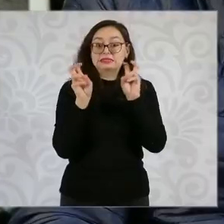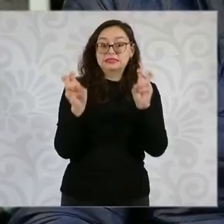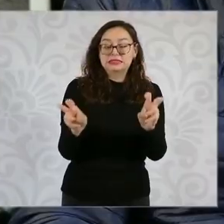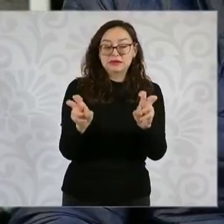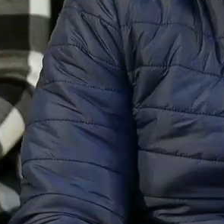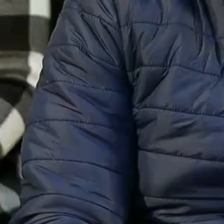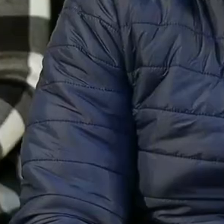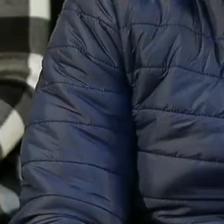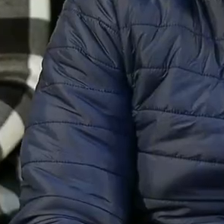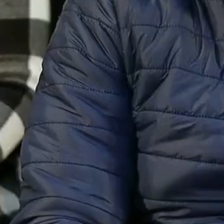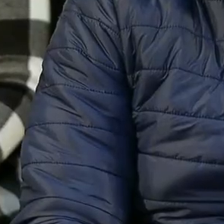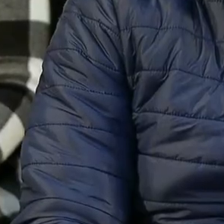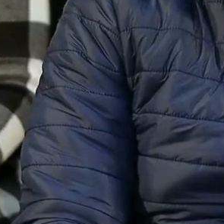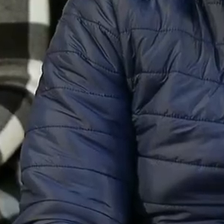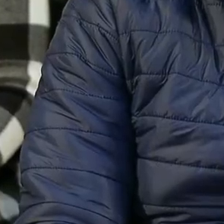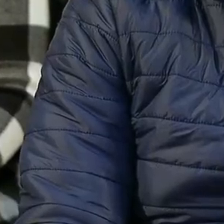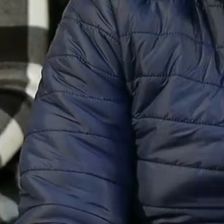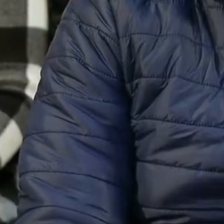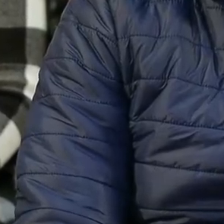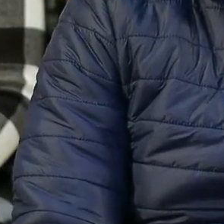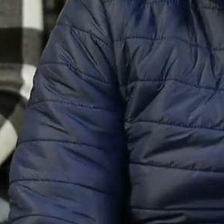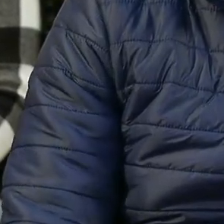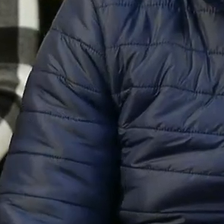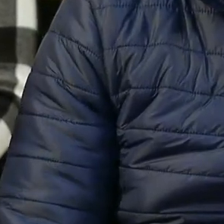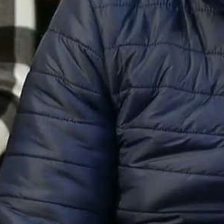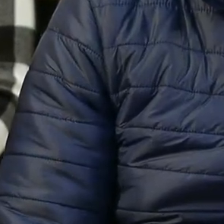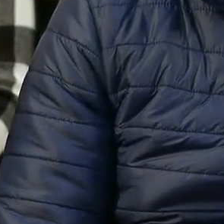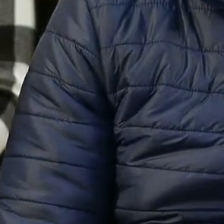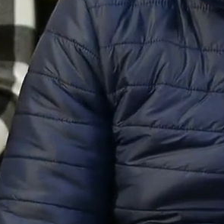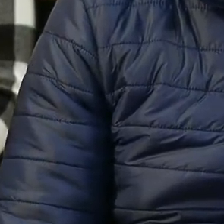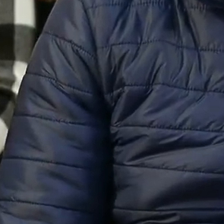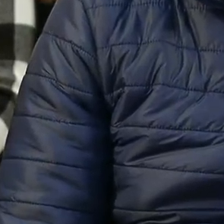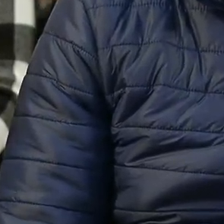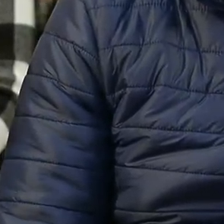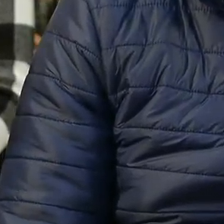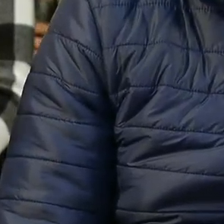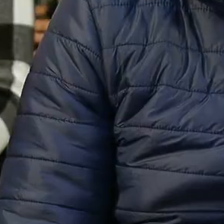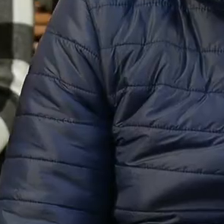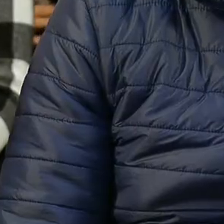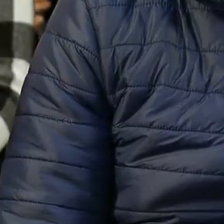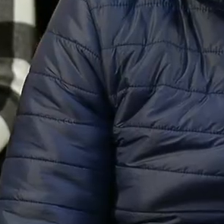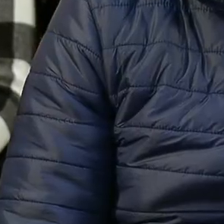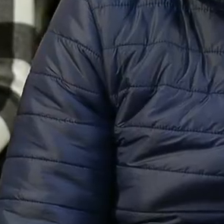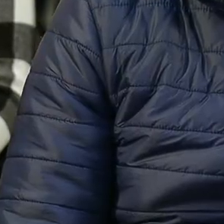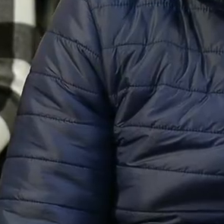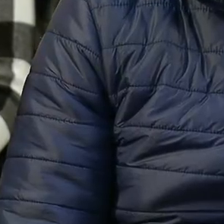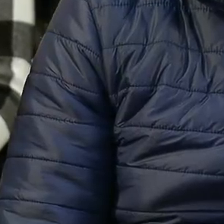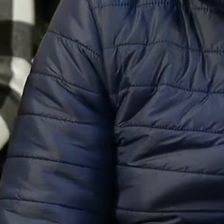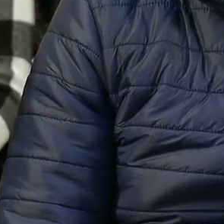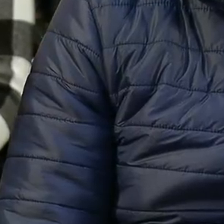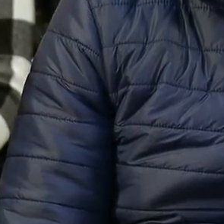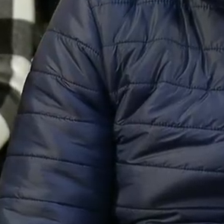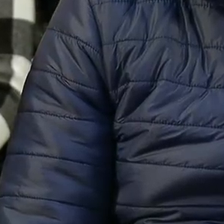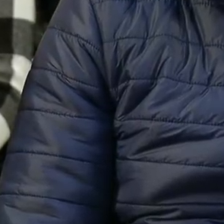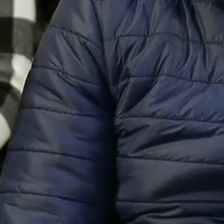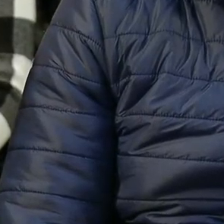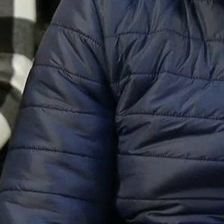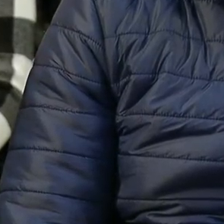cuestión electoral. Ya se ha mencionado que la ley de amparo, un artículo que impide que los amparos sean ocupados para reformas